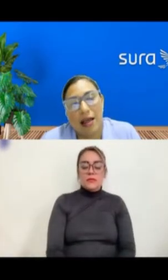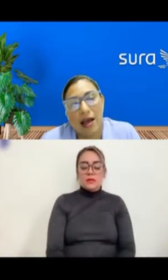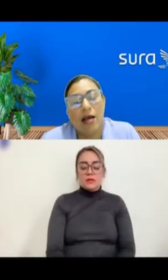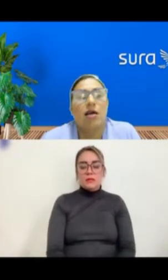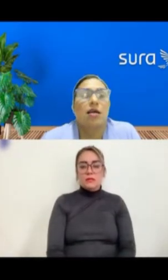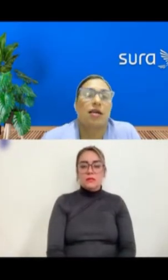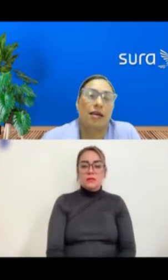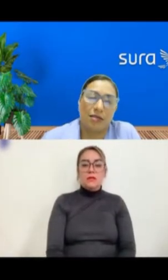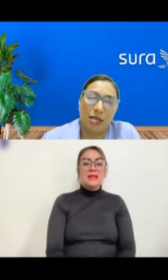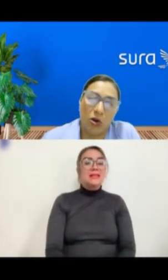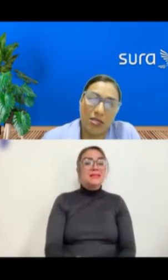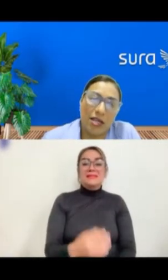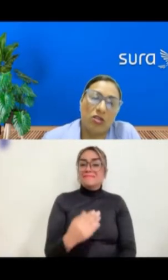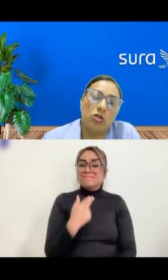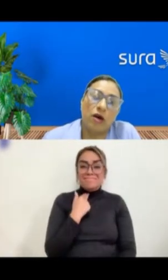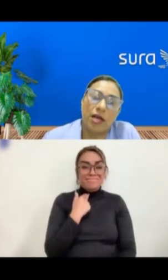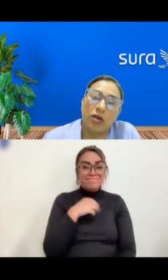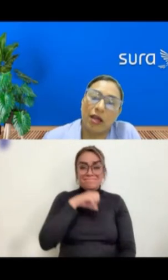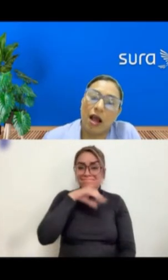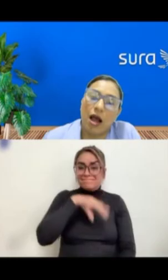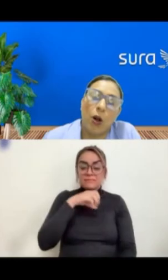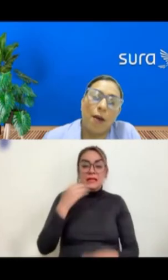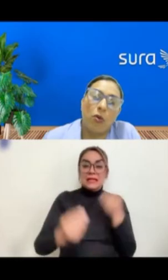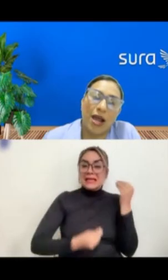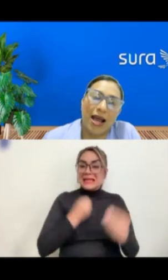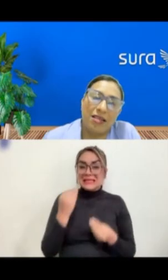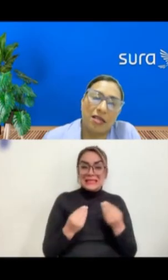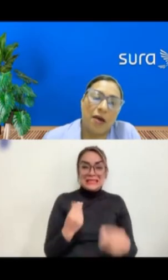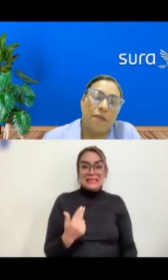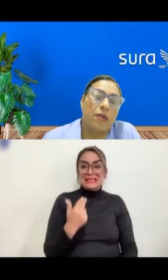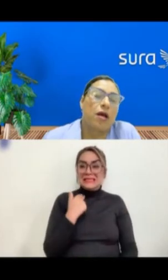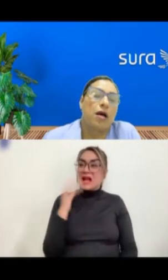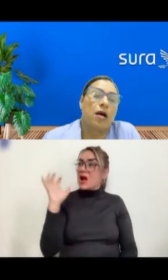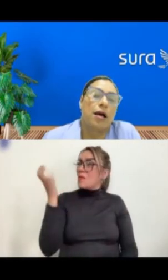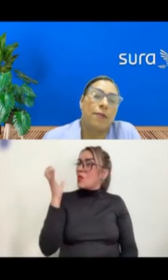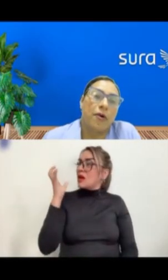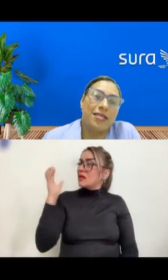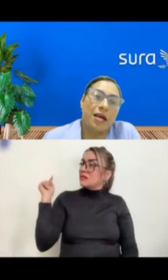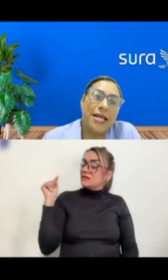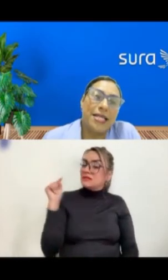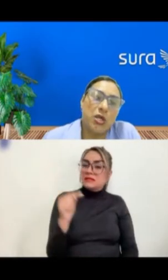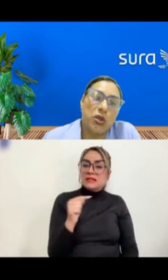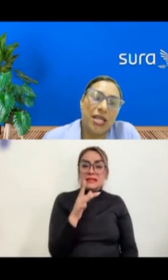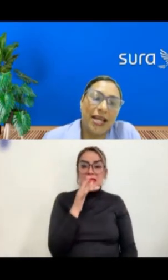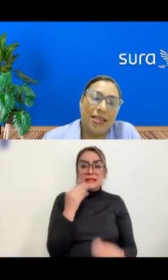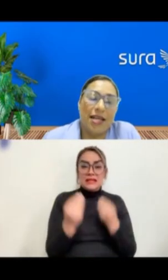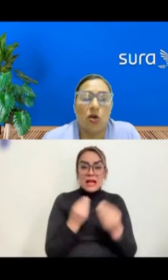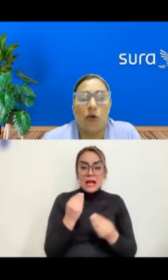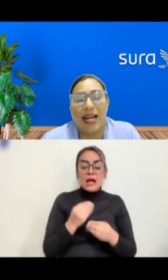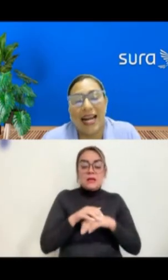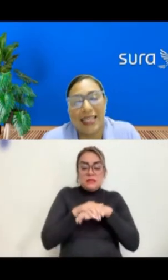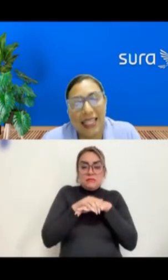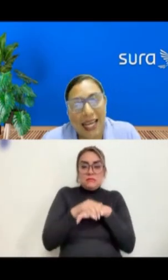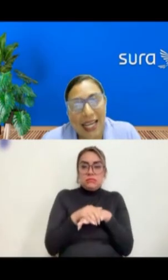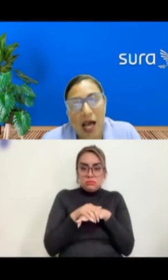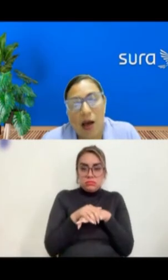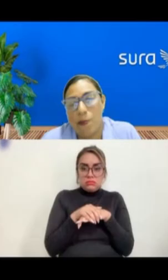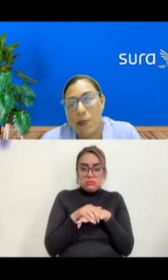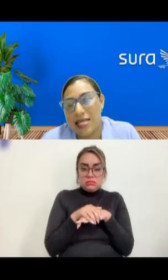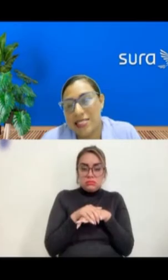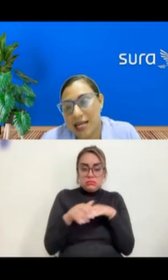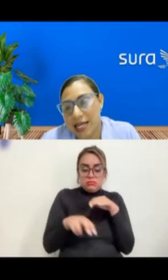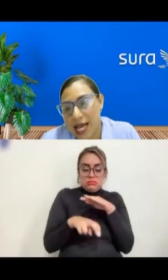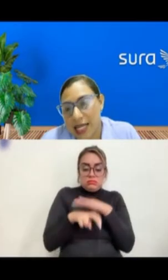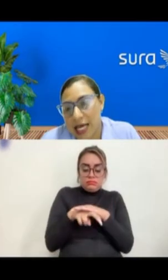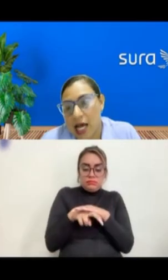la hemorragia. ¿Qué sigo haciendo si todavía no ha llegado la ambulancia? Voy a hacer presión directa sobre la